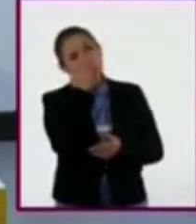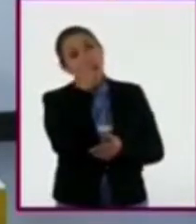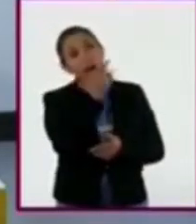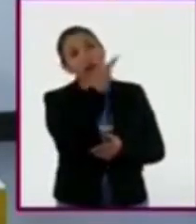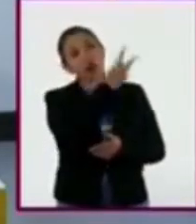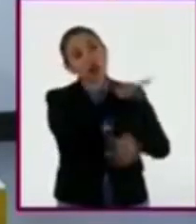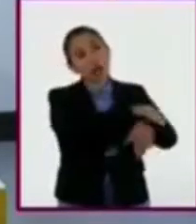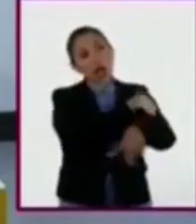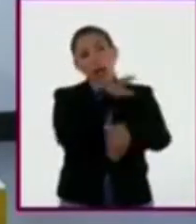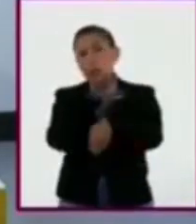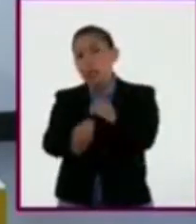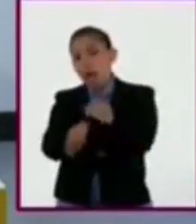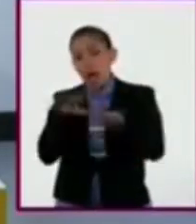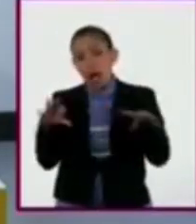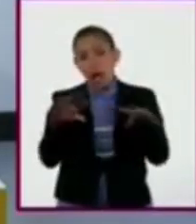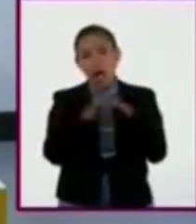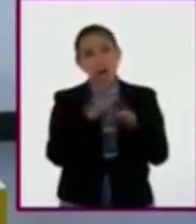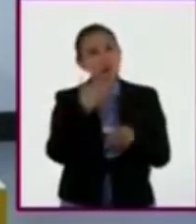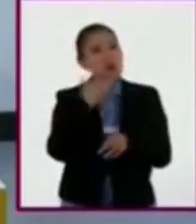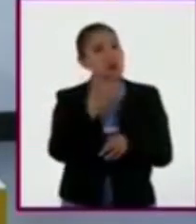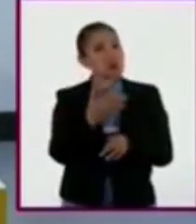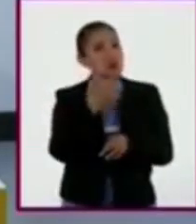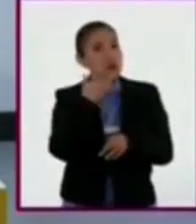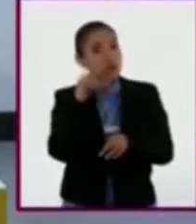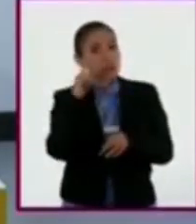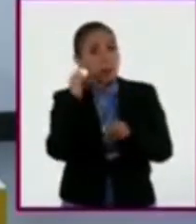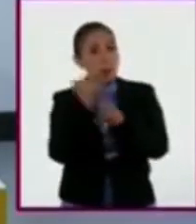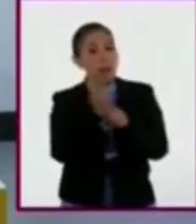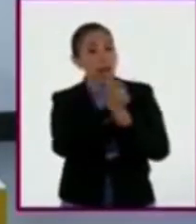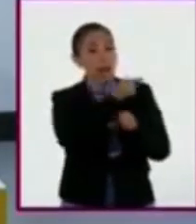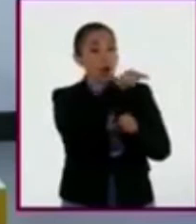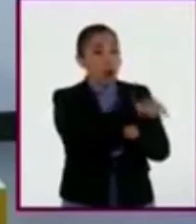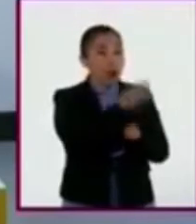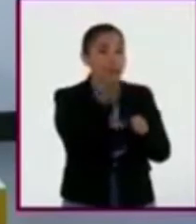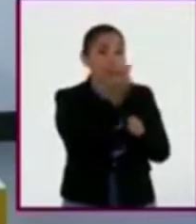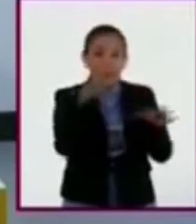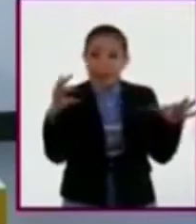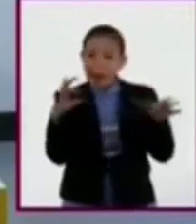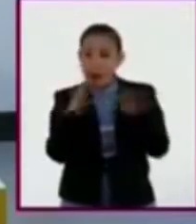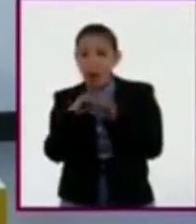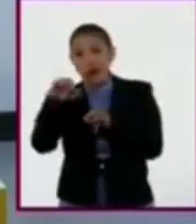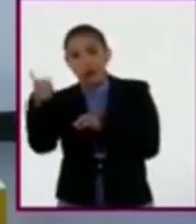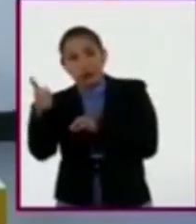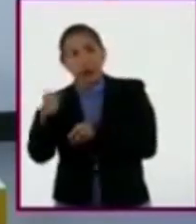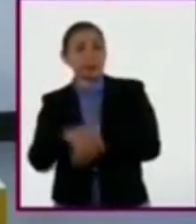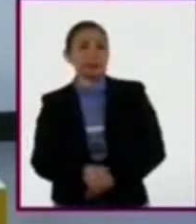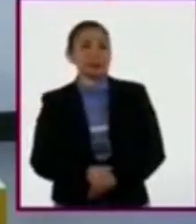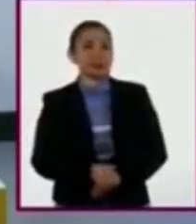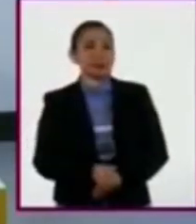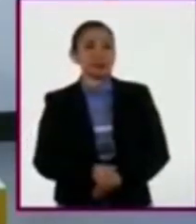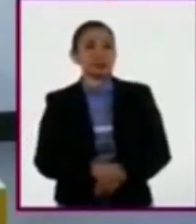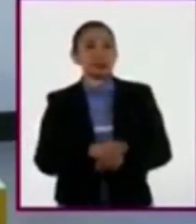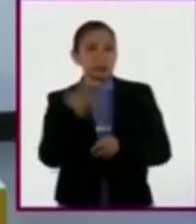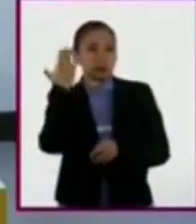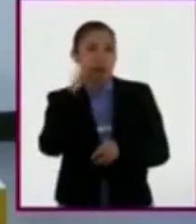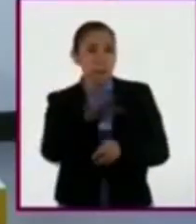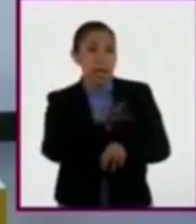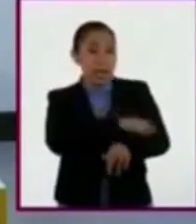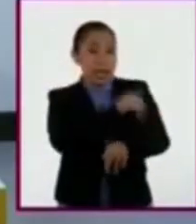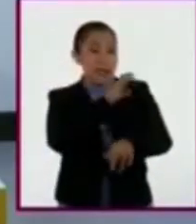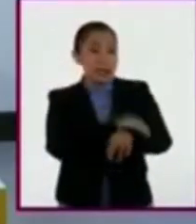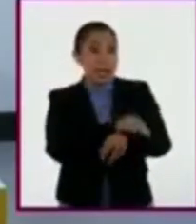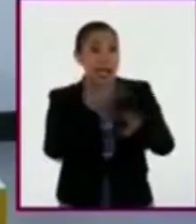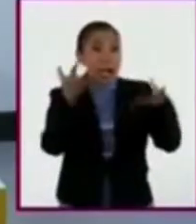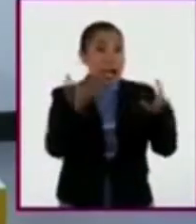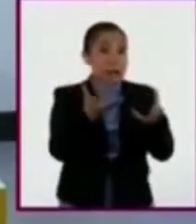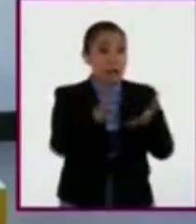dos energías se relacionan completamente y se nota que en una va de la mano con la otra, ya que sabemos que la energía no se